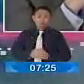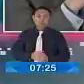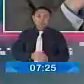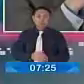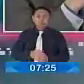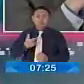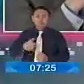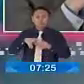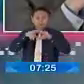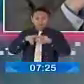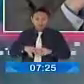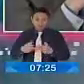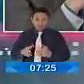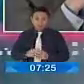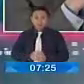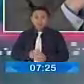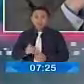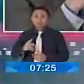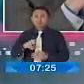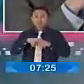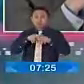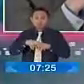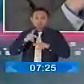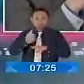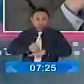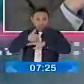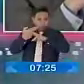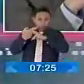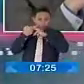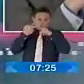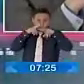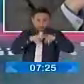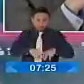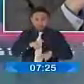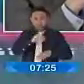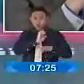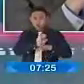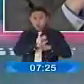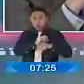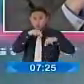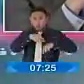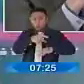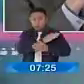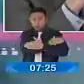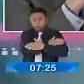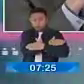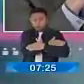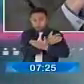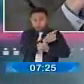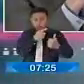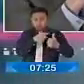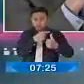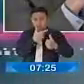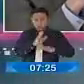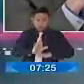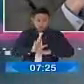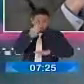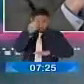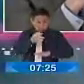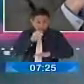esta inspección, de esta auditoría que ha hecho la autoridad competente, en donde Lecor ha recibido felicitaciones, primero por el compromiso